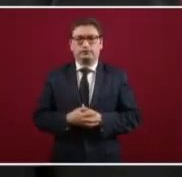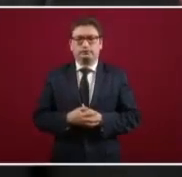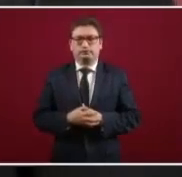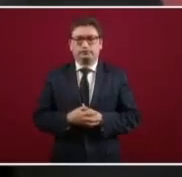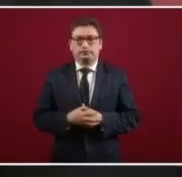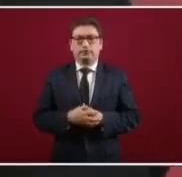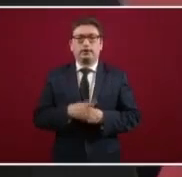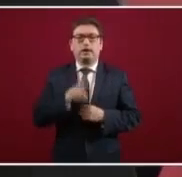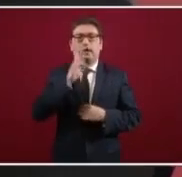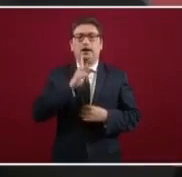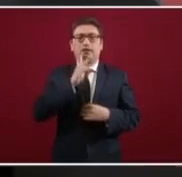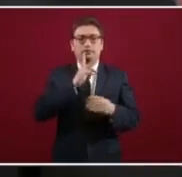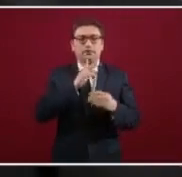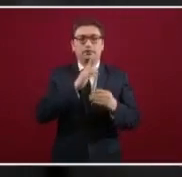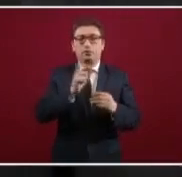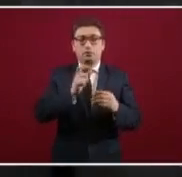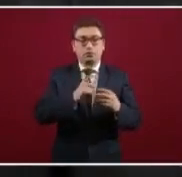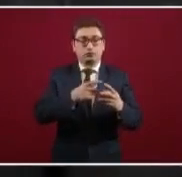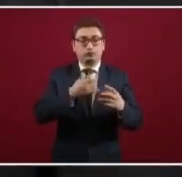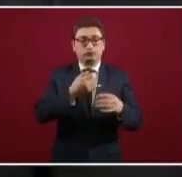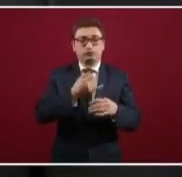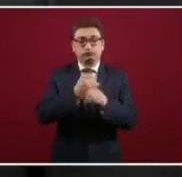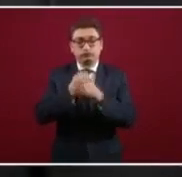para ver si los números